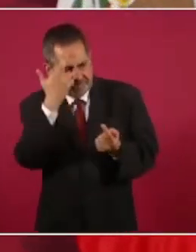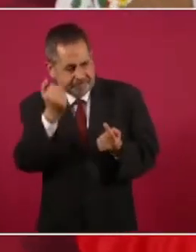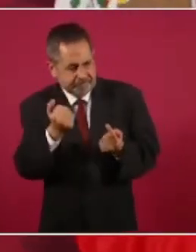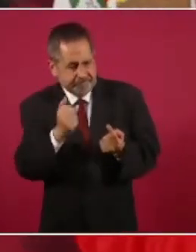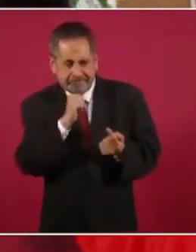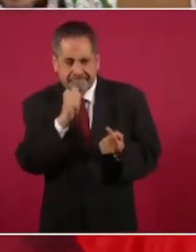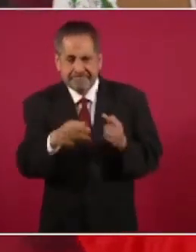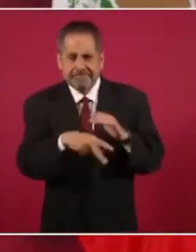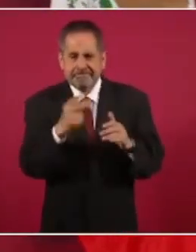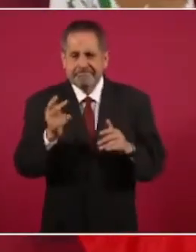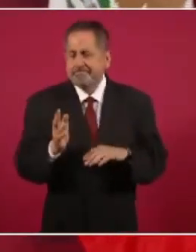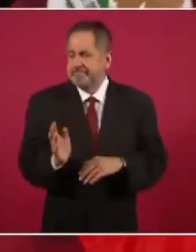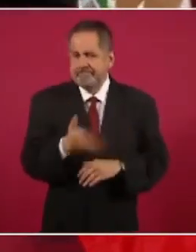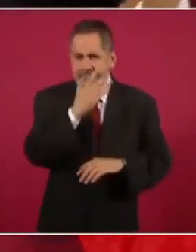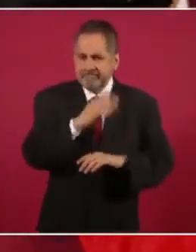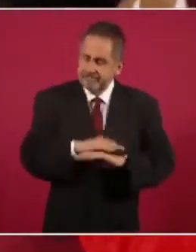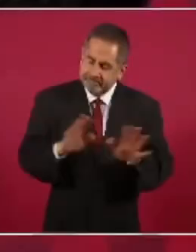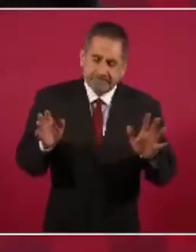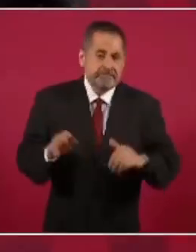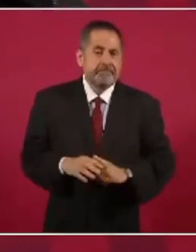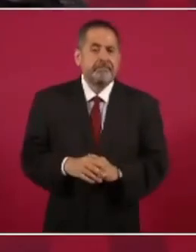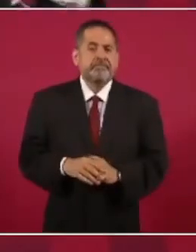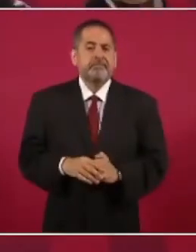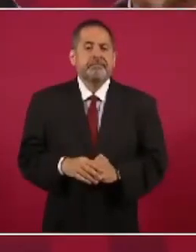Entonces está bien, está bien, está bien, está bien, está bien.